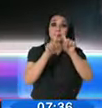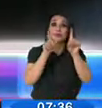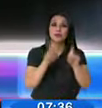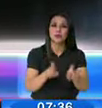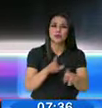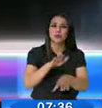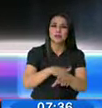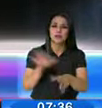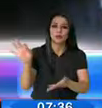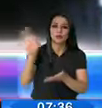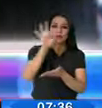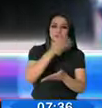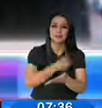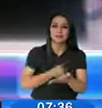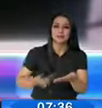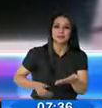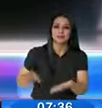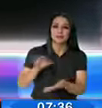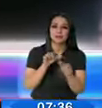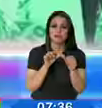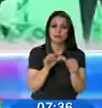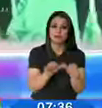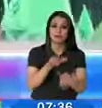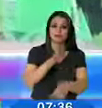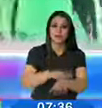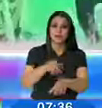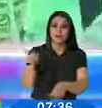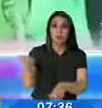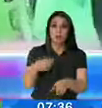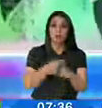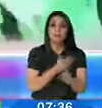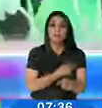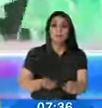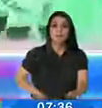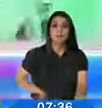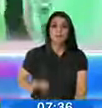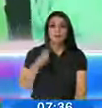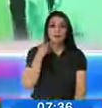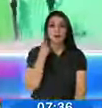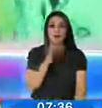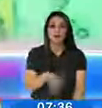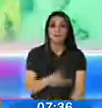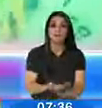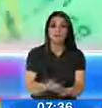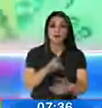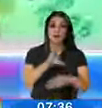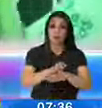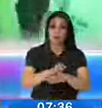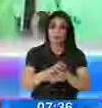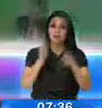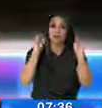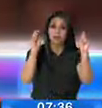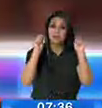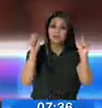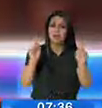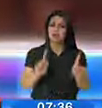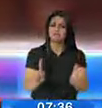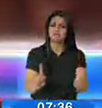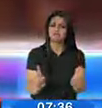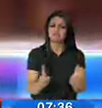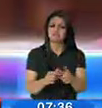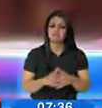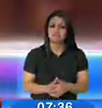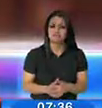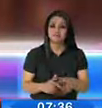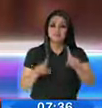sobre la reelección indefinida sea bloquear la posibilidad de que el expresidente Rafael Correa vuelva a ser candidato. ¿Cuánto en